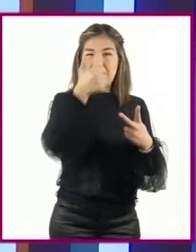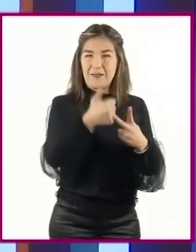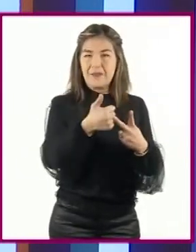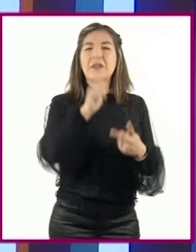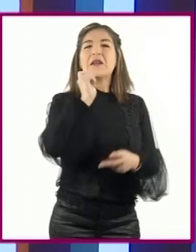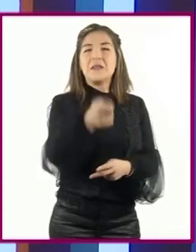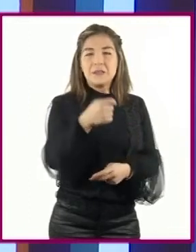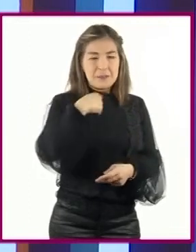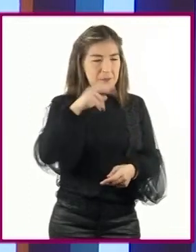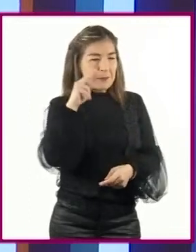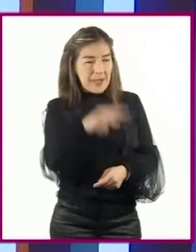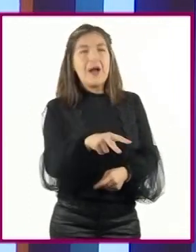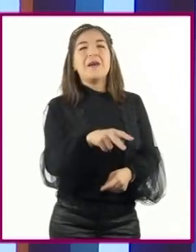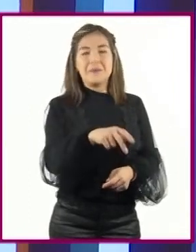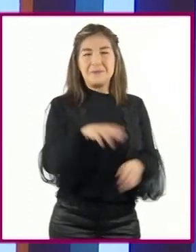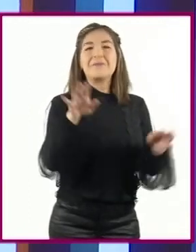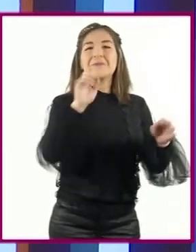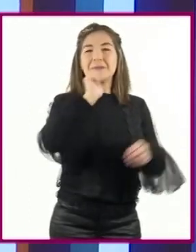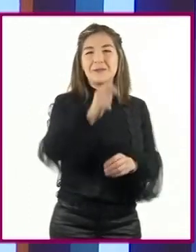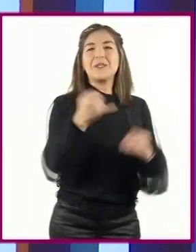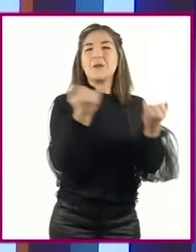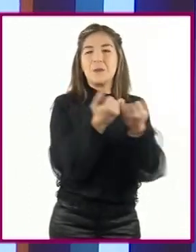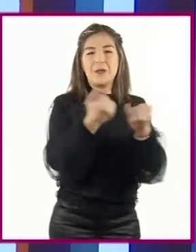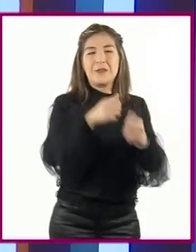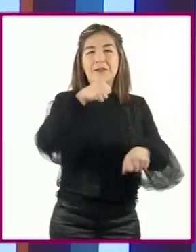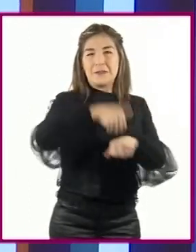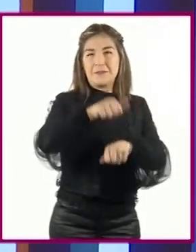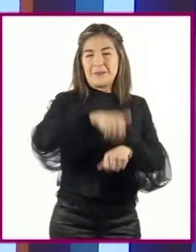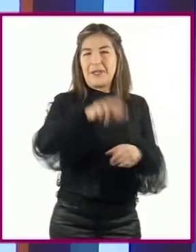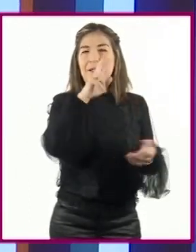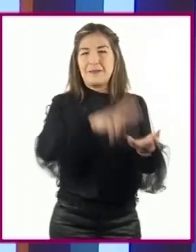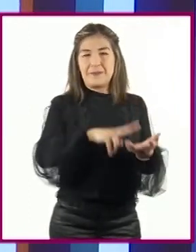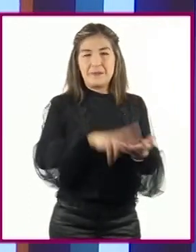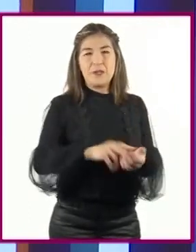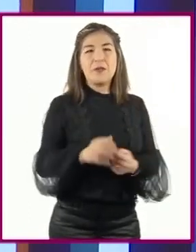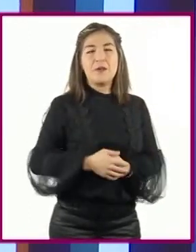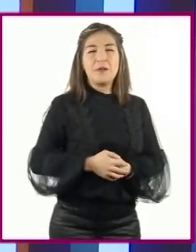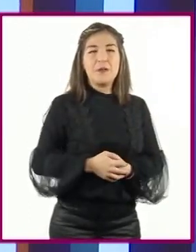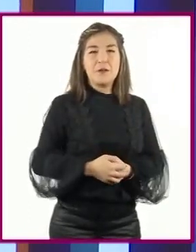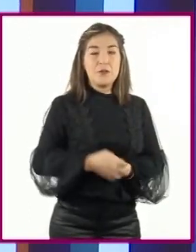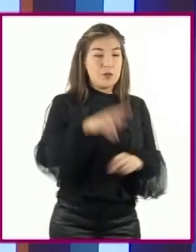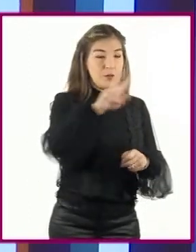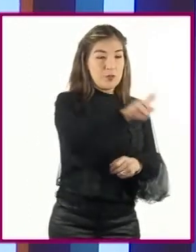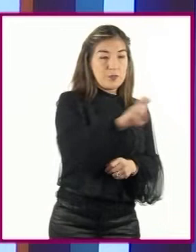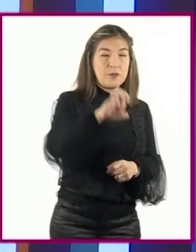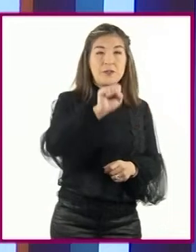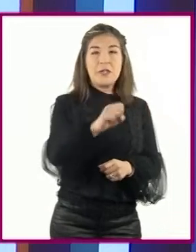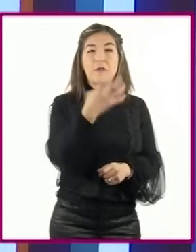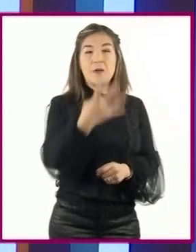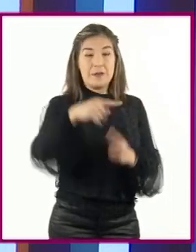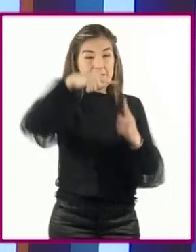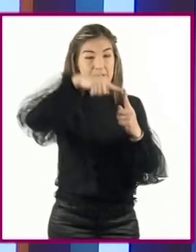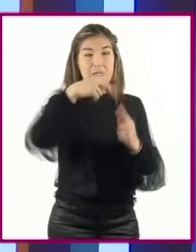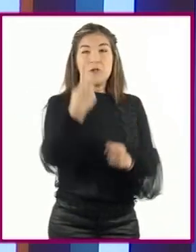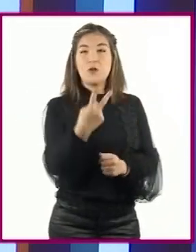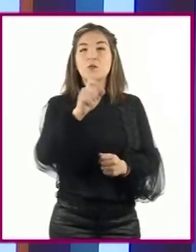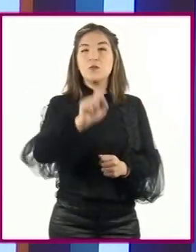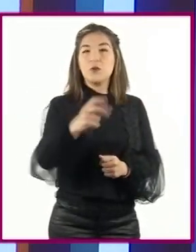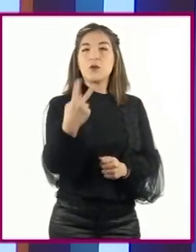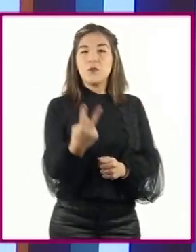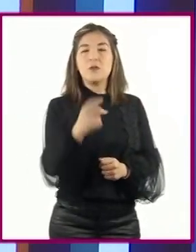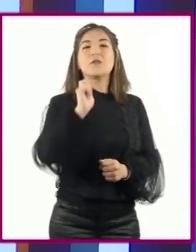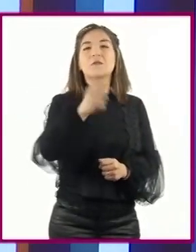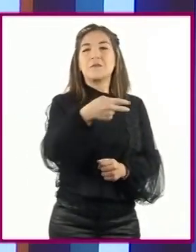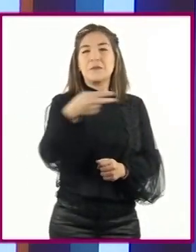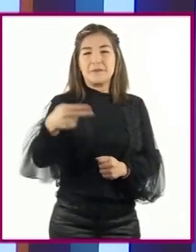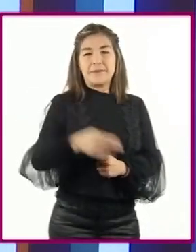me permitieron establecer también una operación equivalente. 264 entre 2.2, cuyo cociente